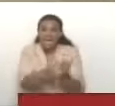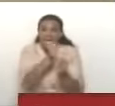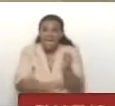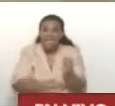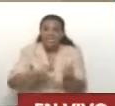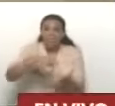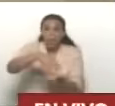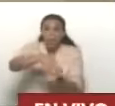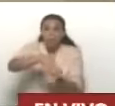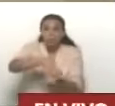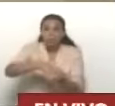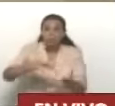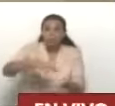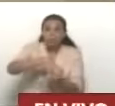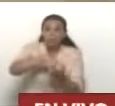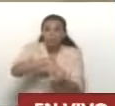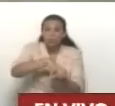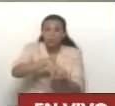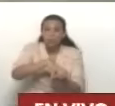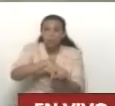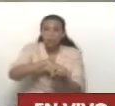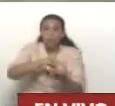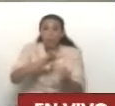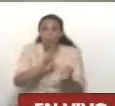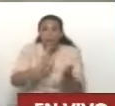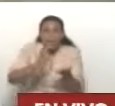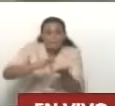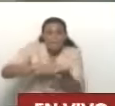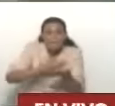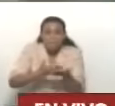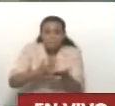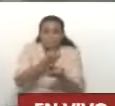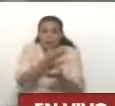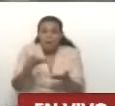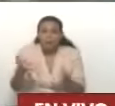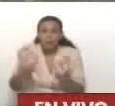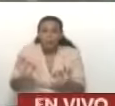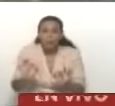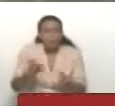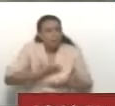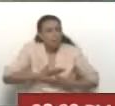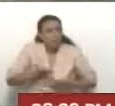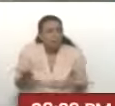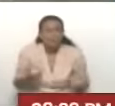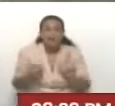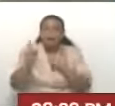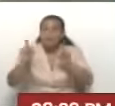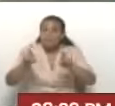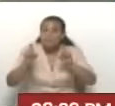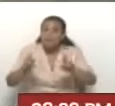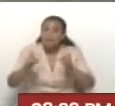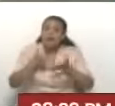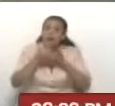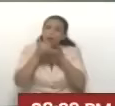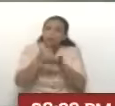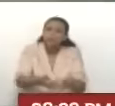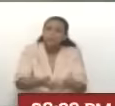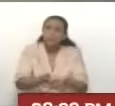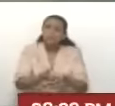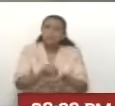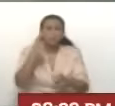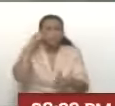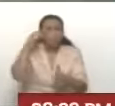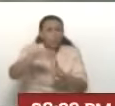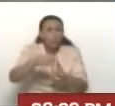yogurt, que van directamente al pueblo. Y estamos dispuestos a enseñar, a ayudar, y tenemos